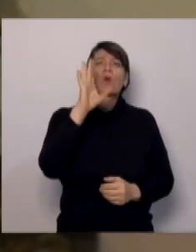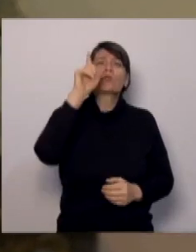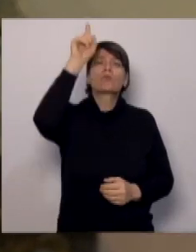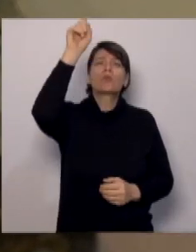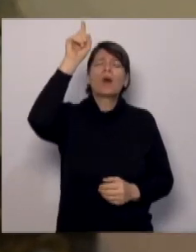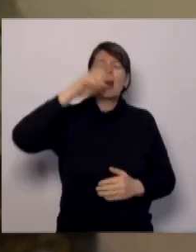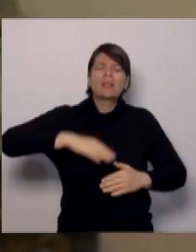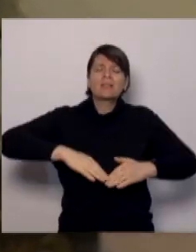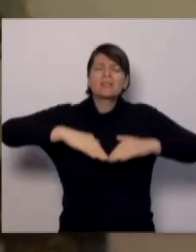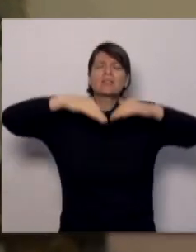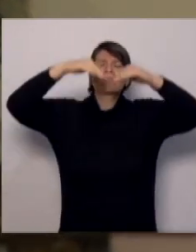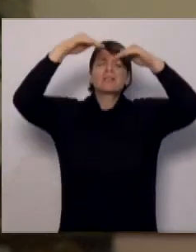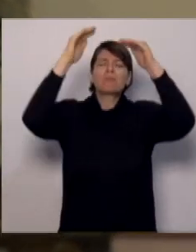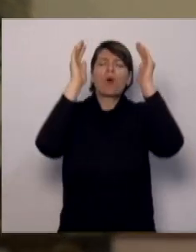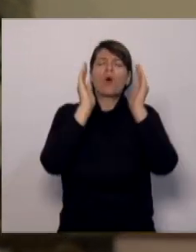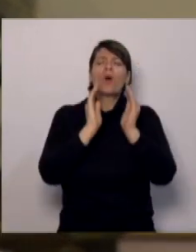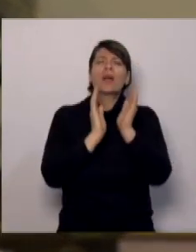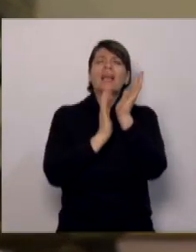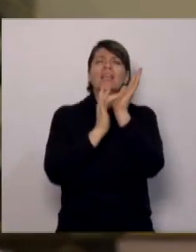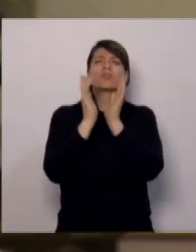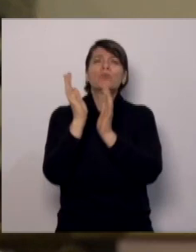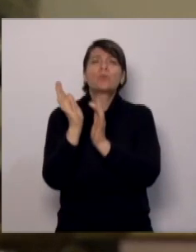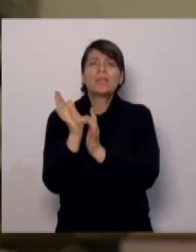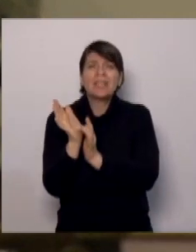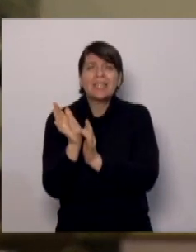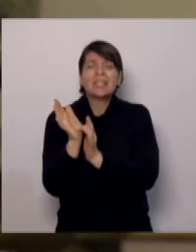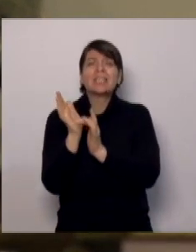Señor, solo tú, Altísimo